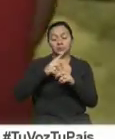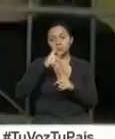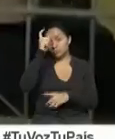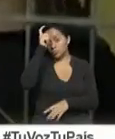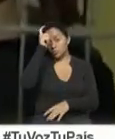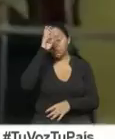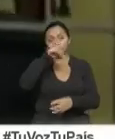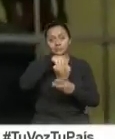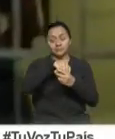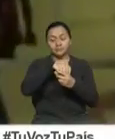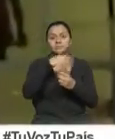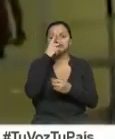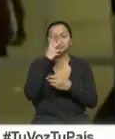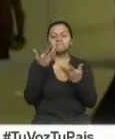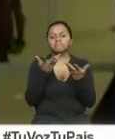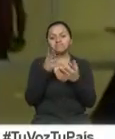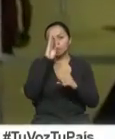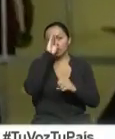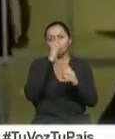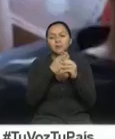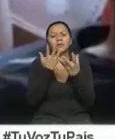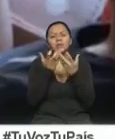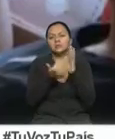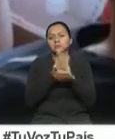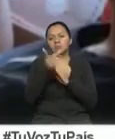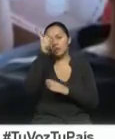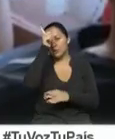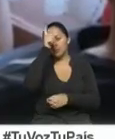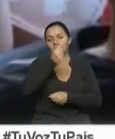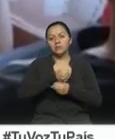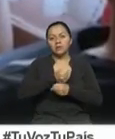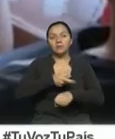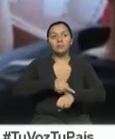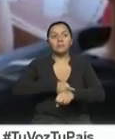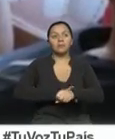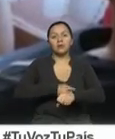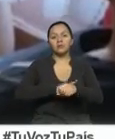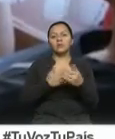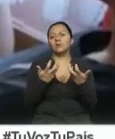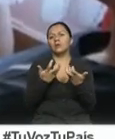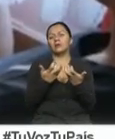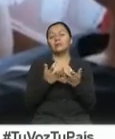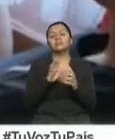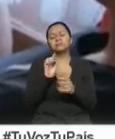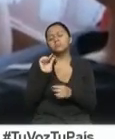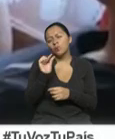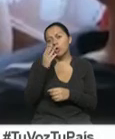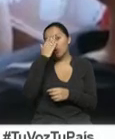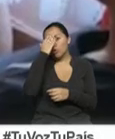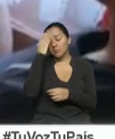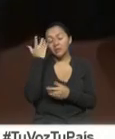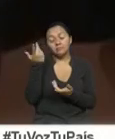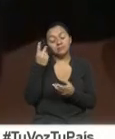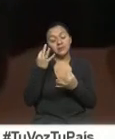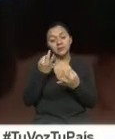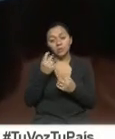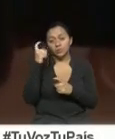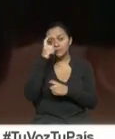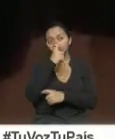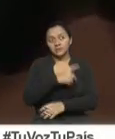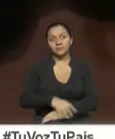viajó a Grecia. Su objetivo final es llegar a Alemania y trabajar de mecánico. Tardará en olvidar lo ocurrido.